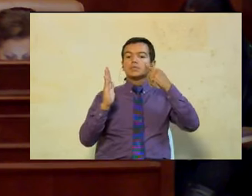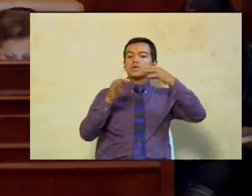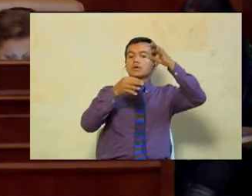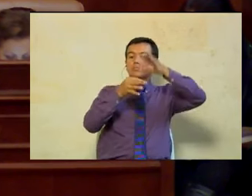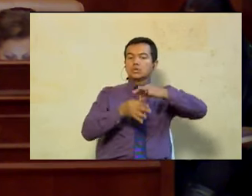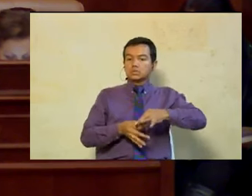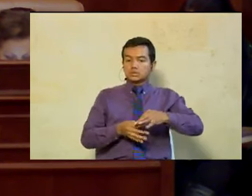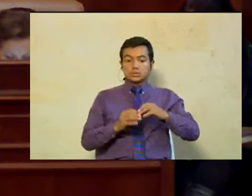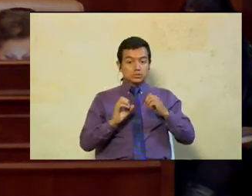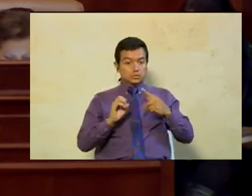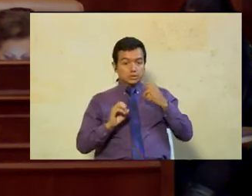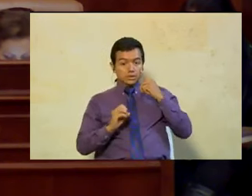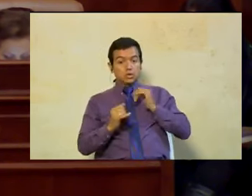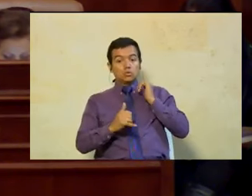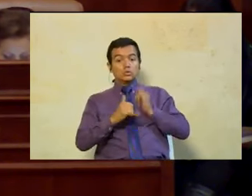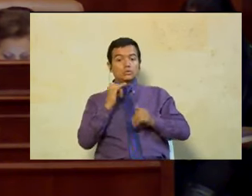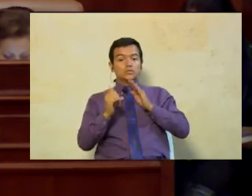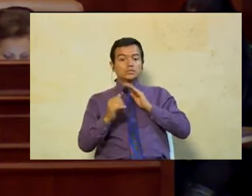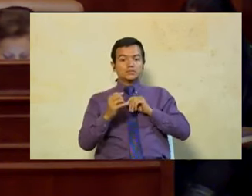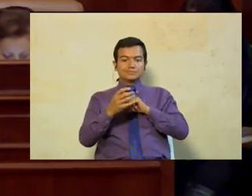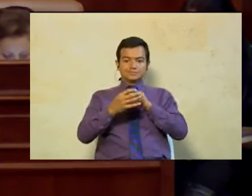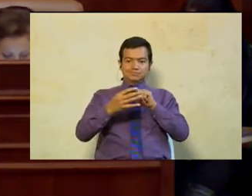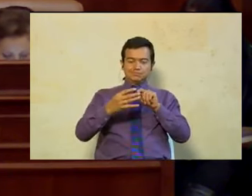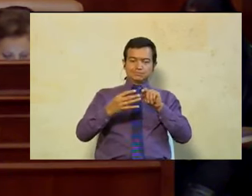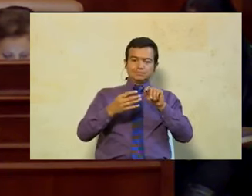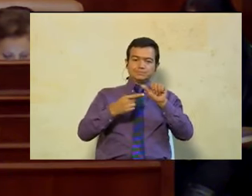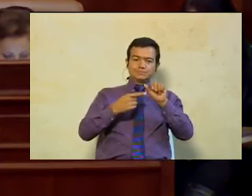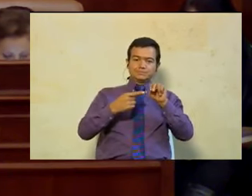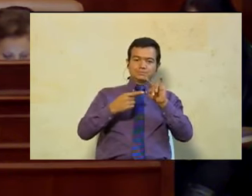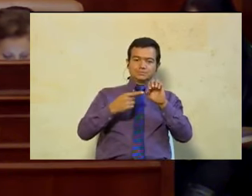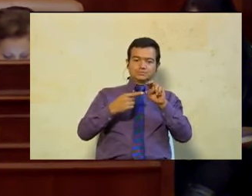última intervención doctor Antonio Restrepo